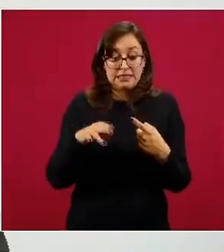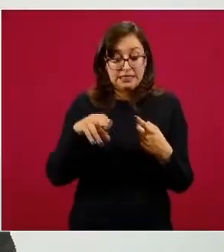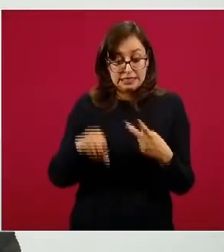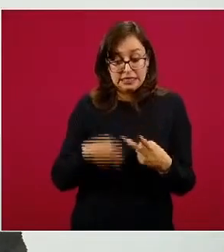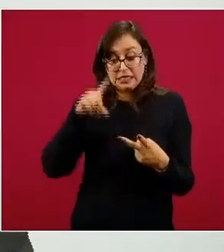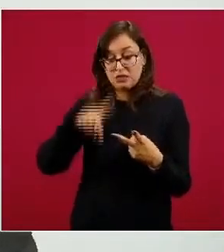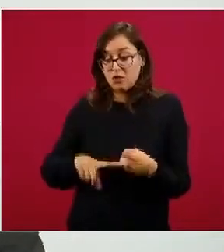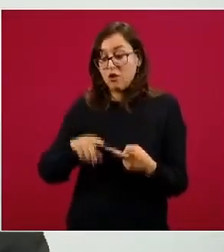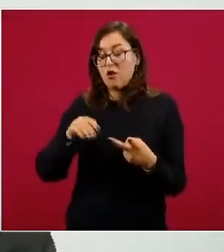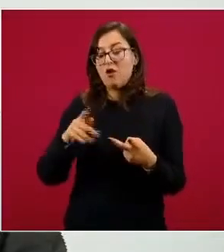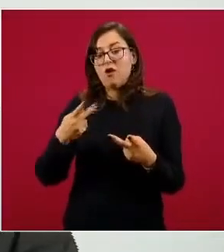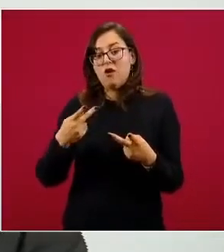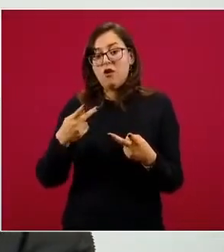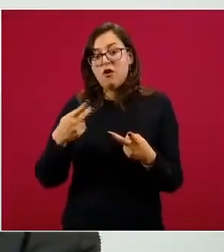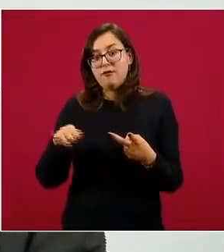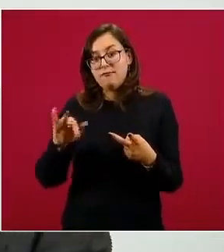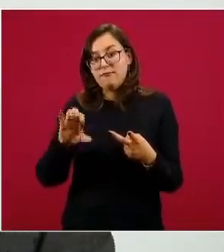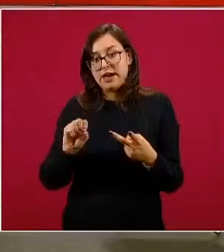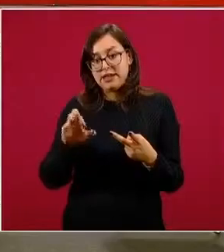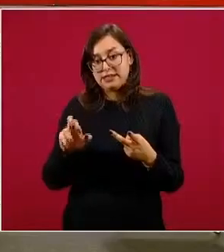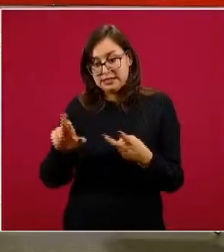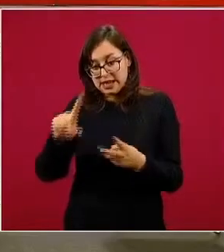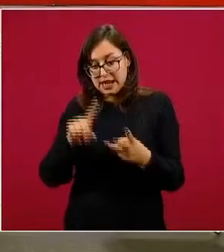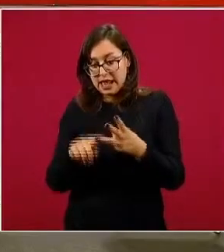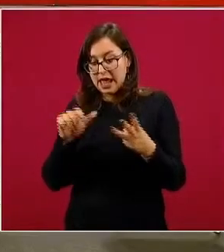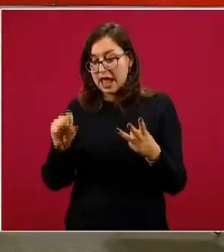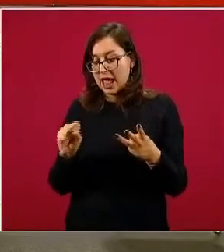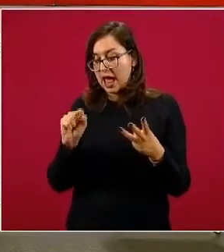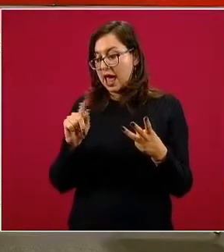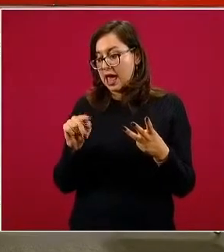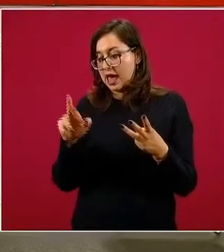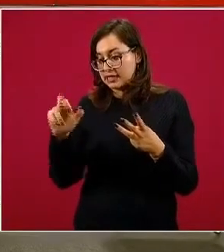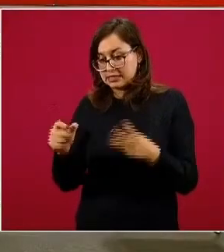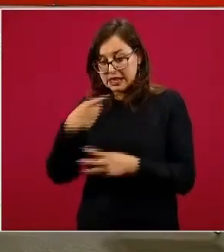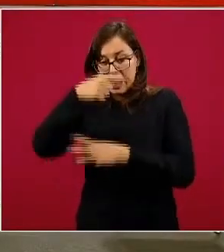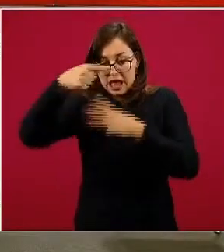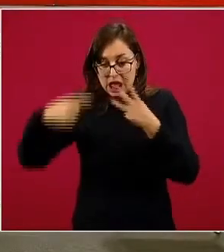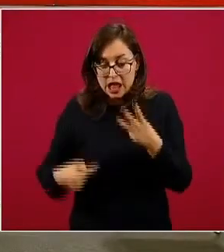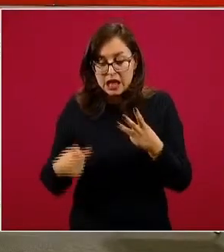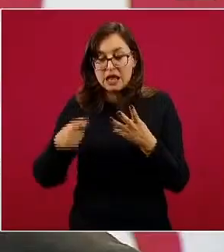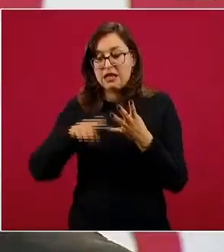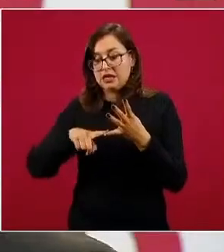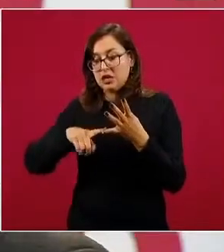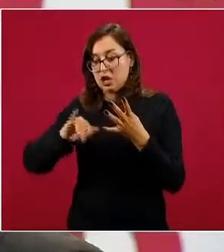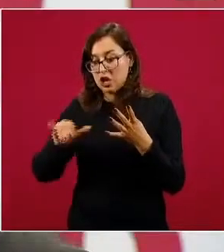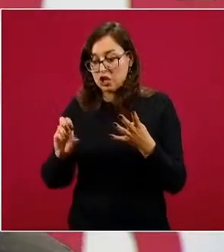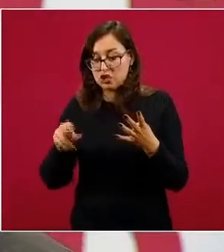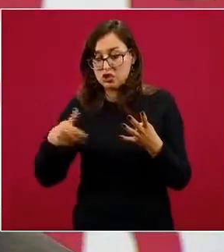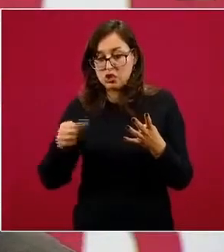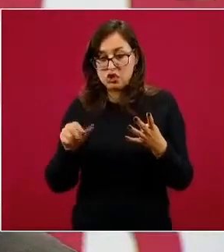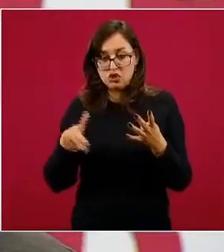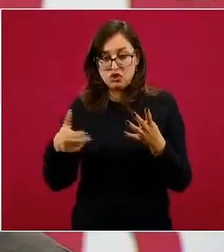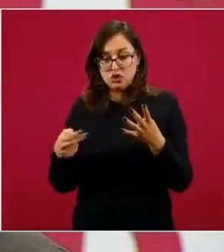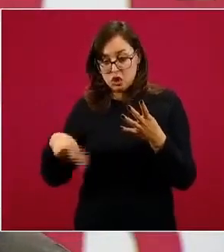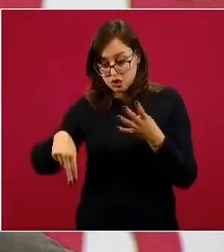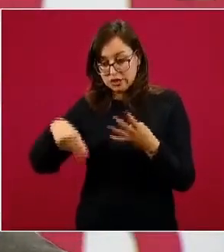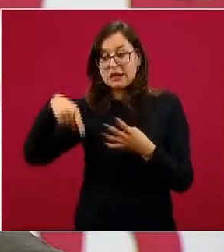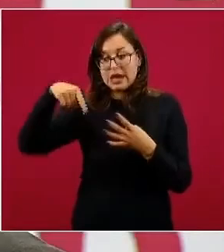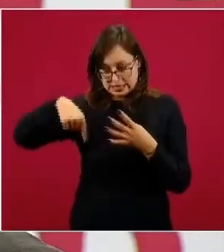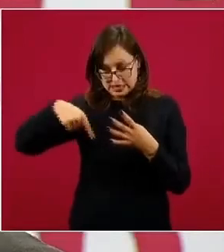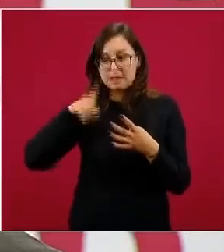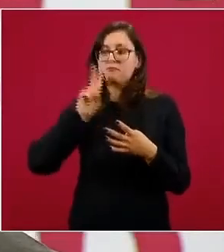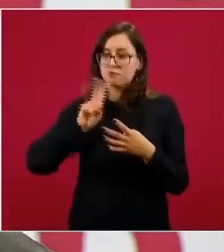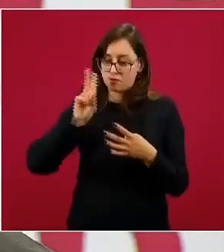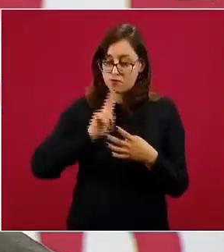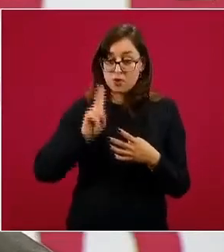el de Astra, aunque estos 2 últimos no realizarán la investigación en México, el de Janssen, que sí realizará investigación en México, si